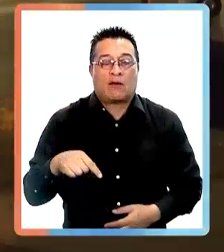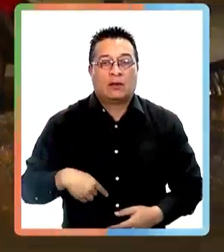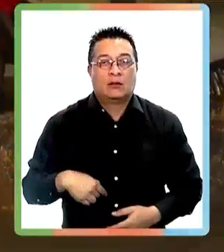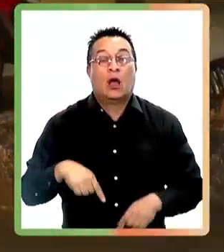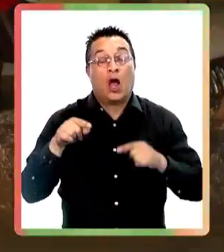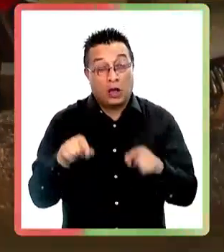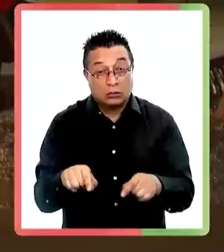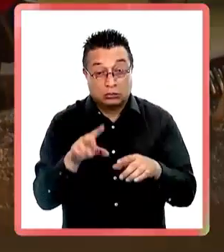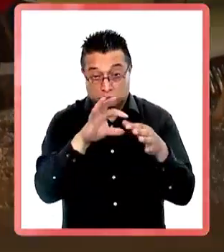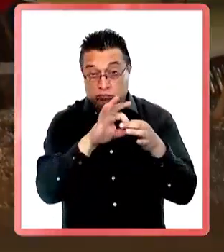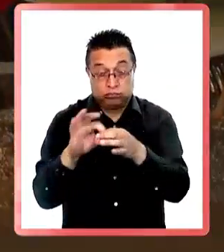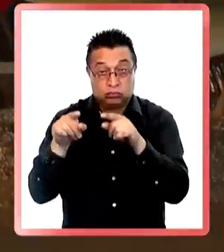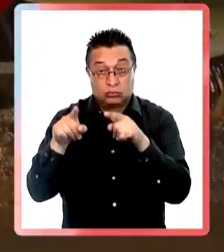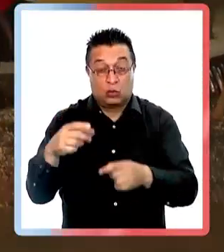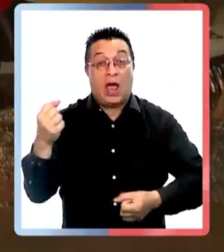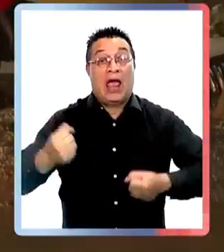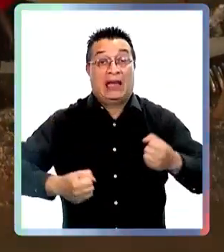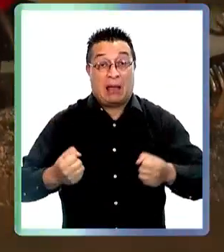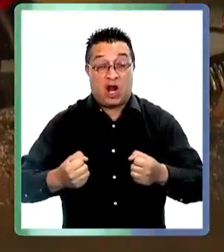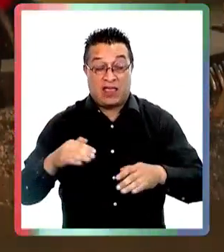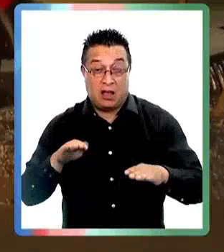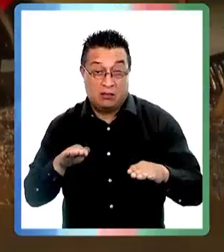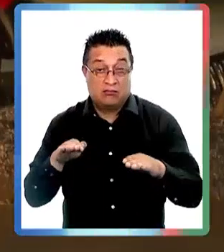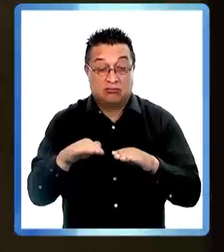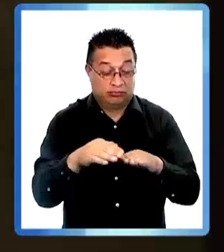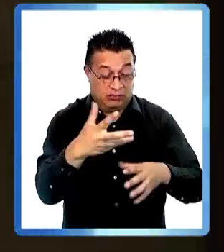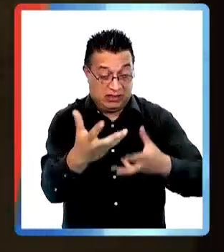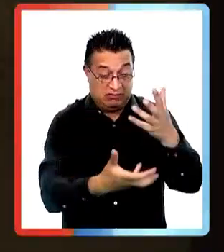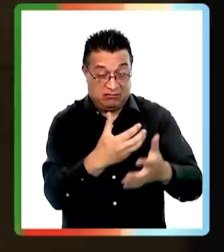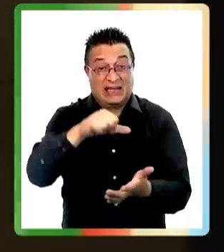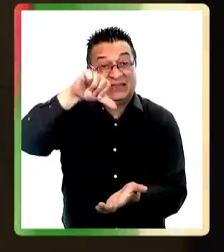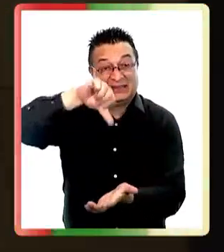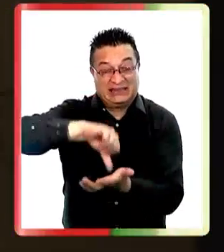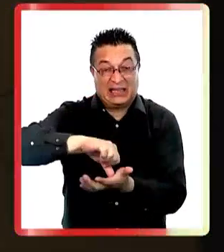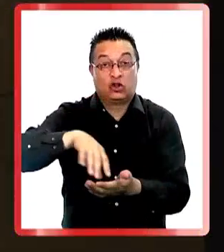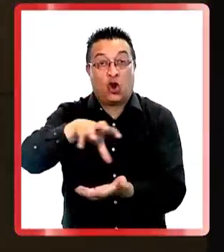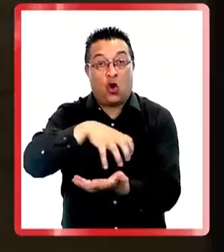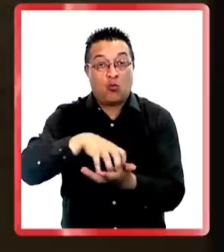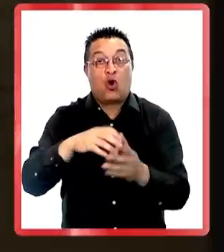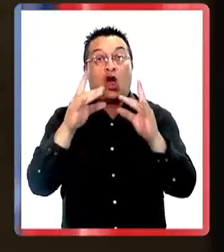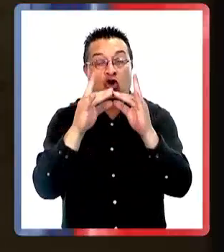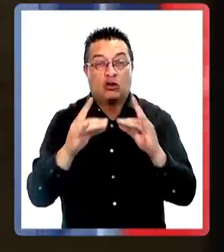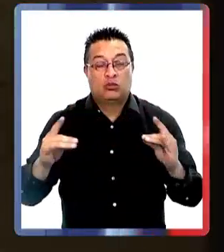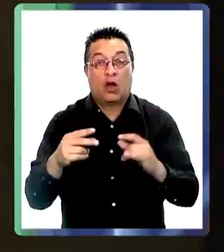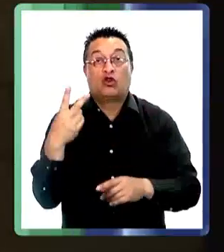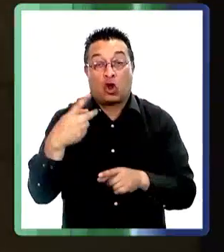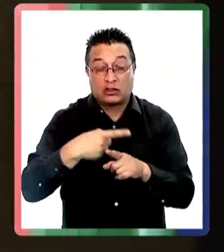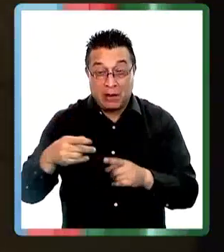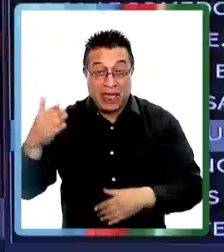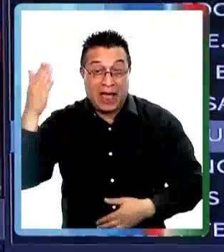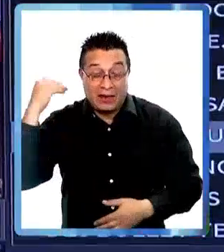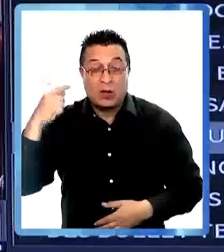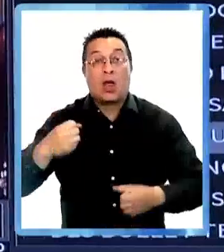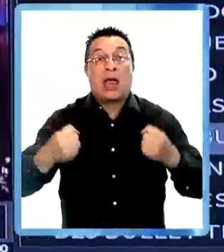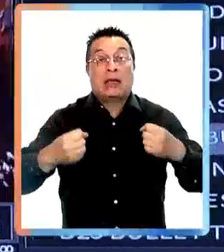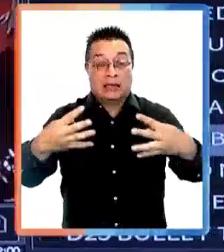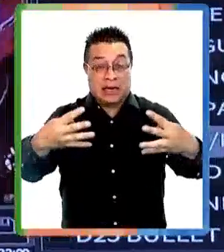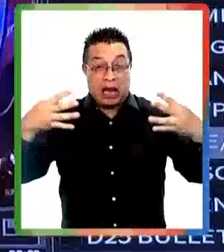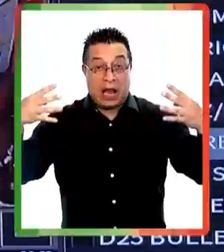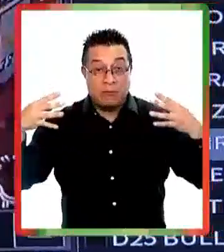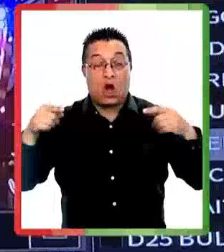Estos son hechos una camioneta quemada en pleno centro de la comuna dos semanas atrás un camión